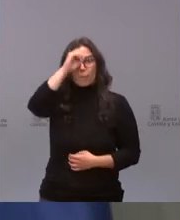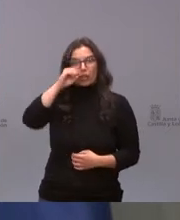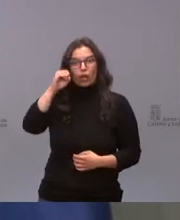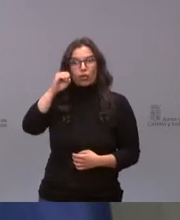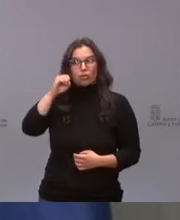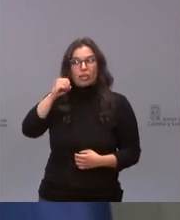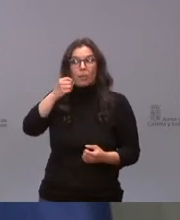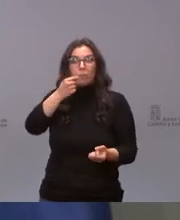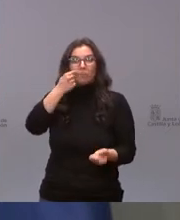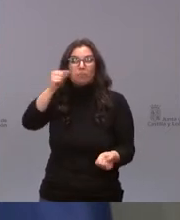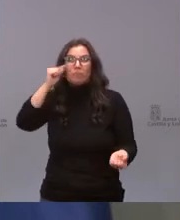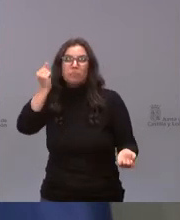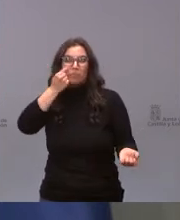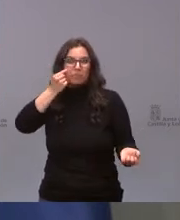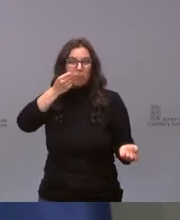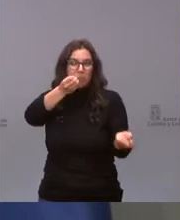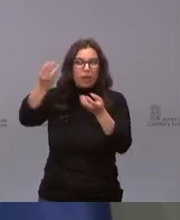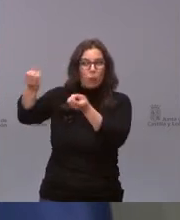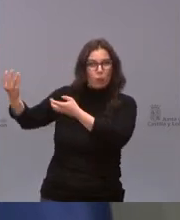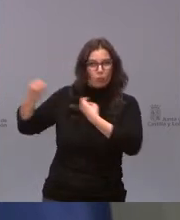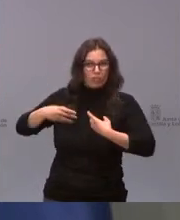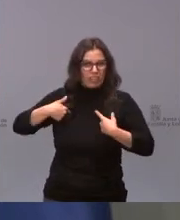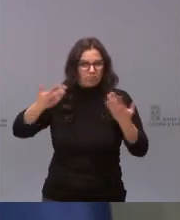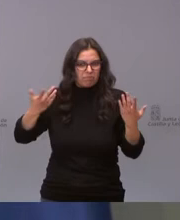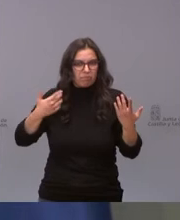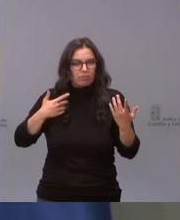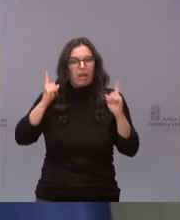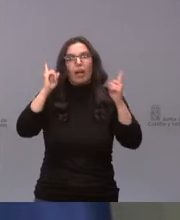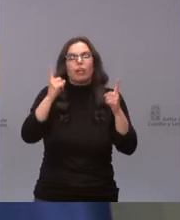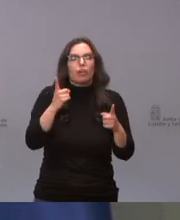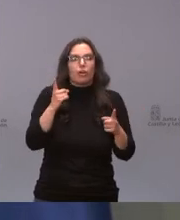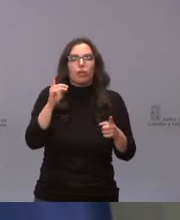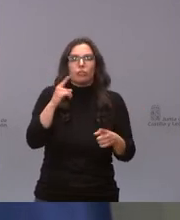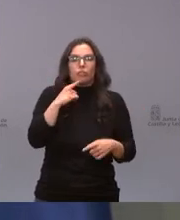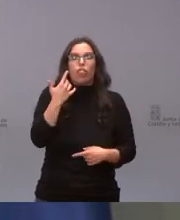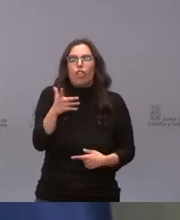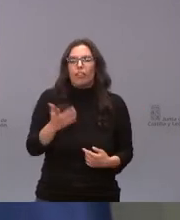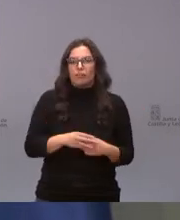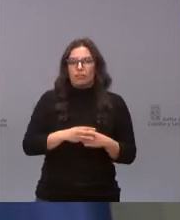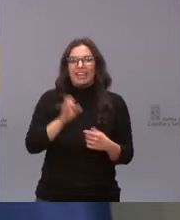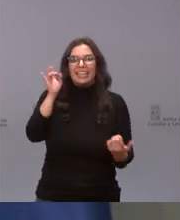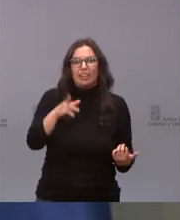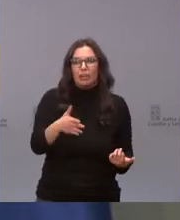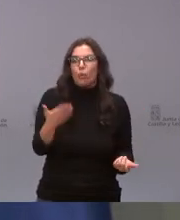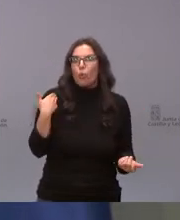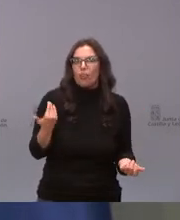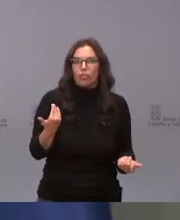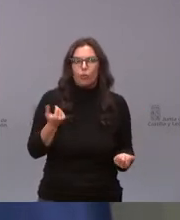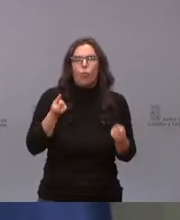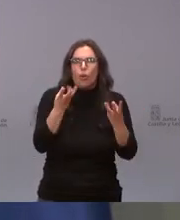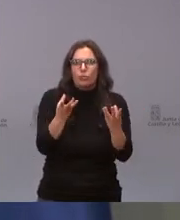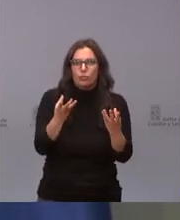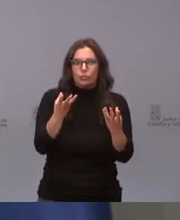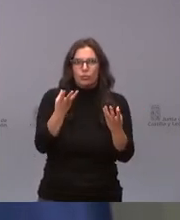comentario. ¿Ha habido casos? Sí. ¿Dónde? ¿Quiénes? ¿Cuándo? ¿Qué números?